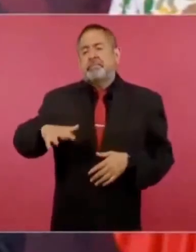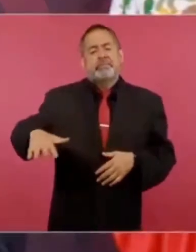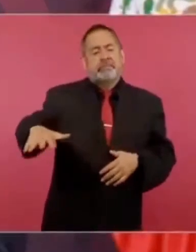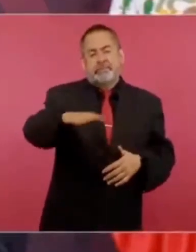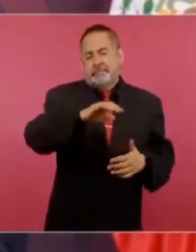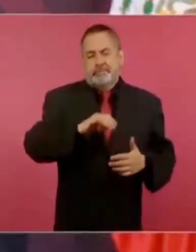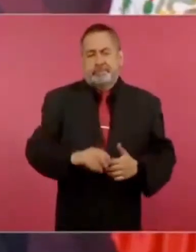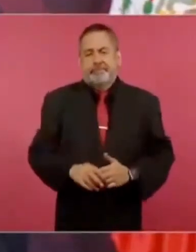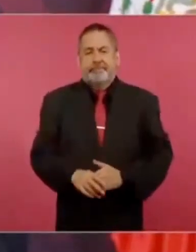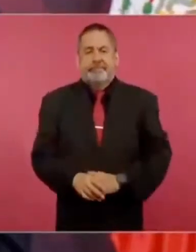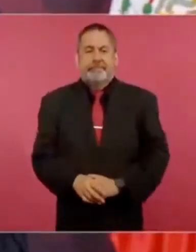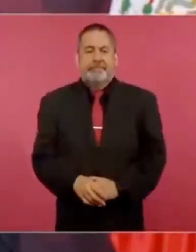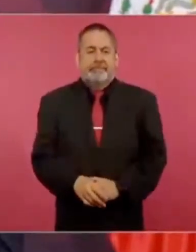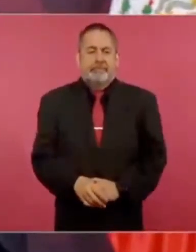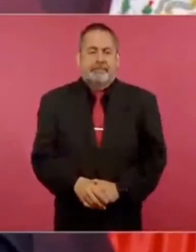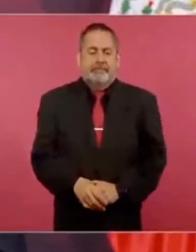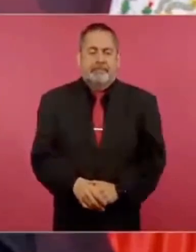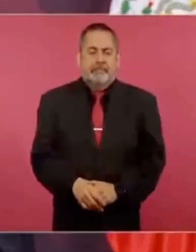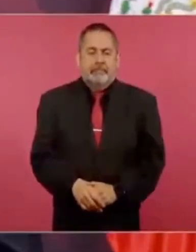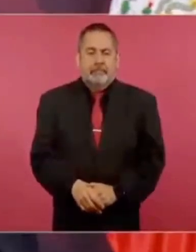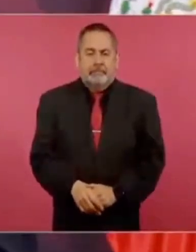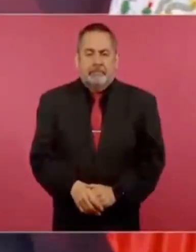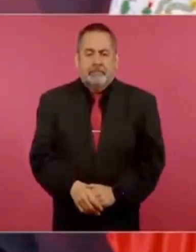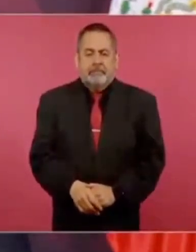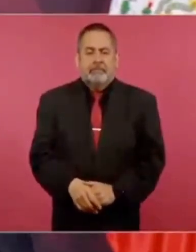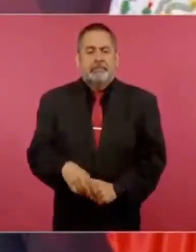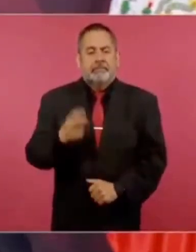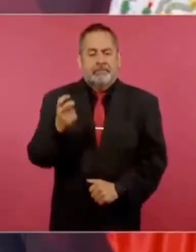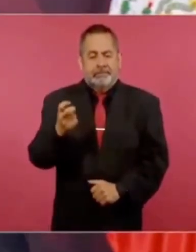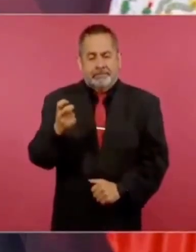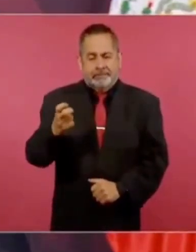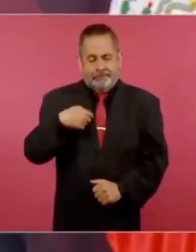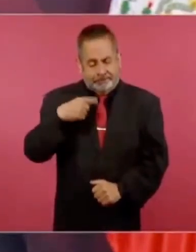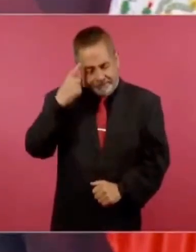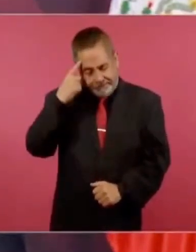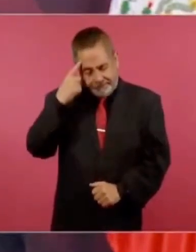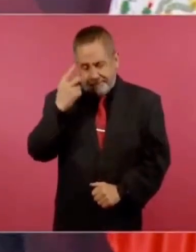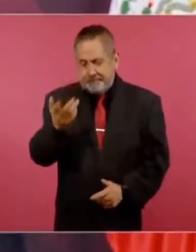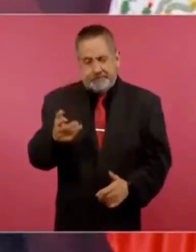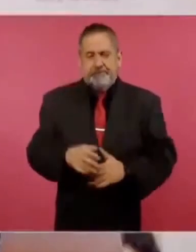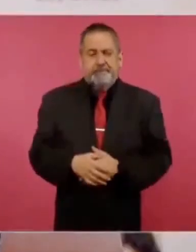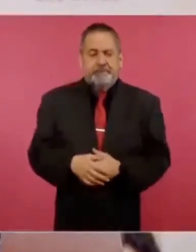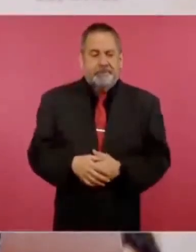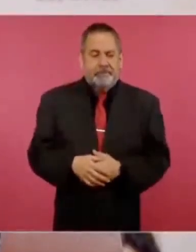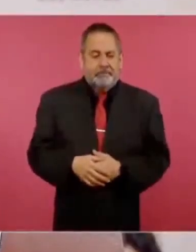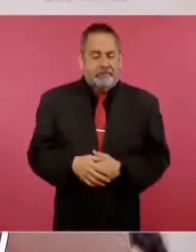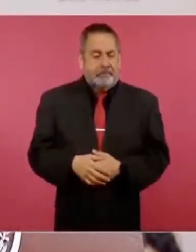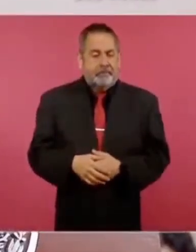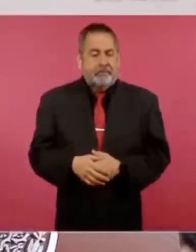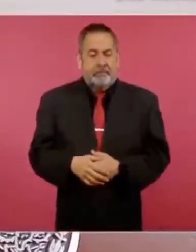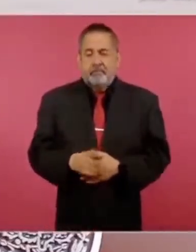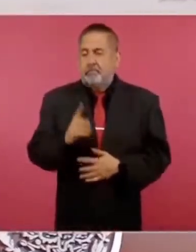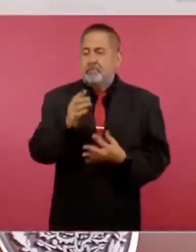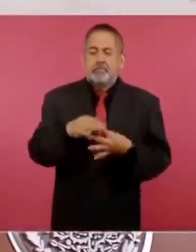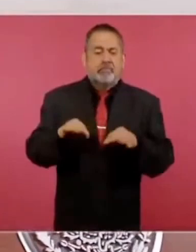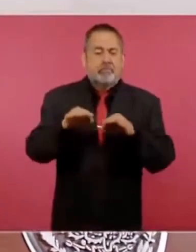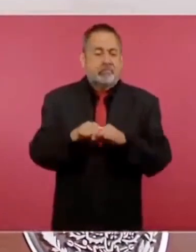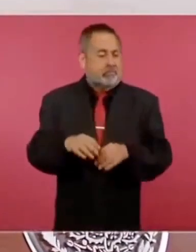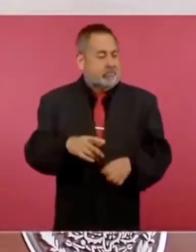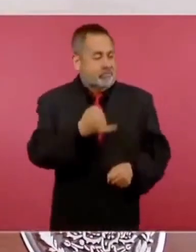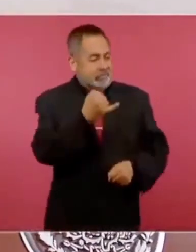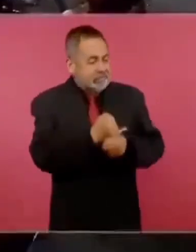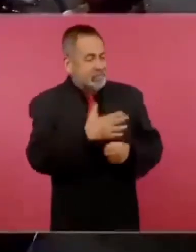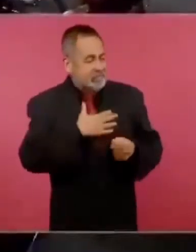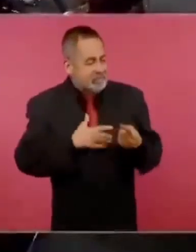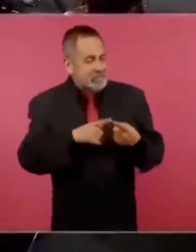pueblo por eso no se puede transformar una realidad de injusticias